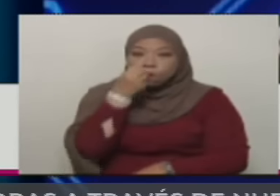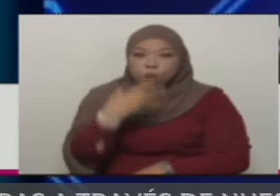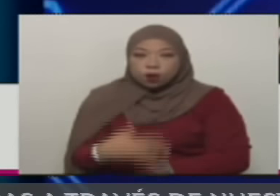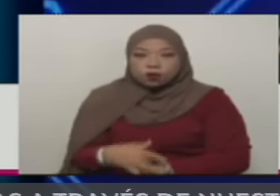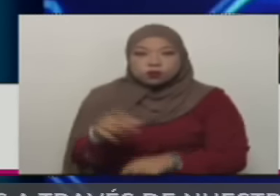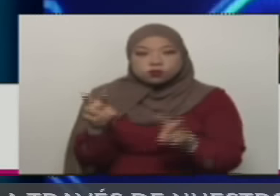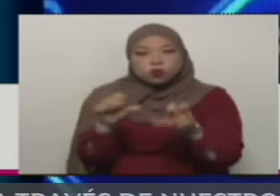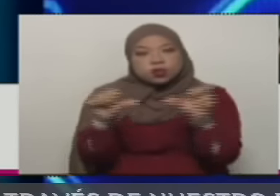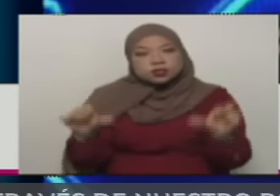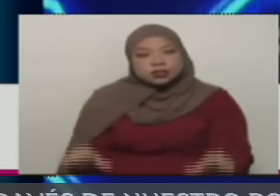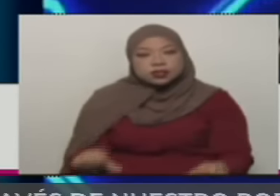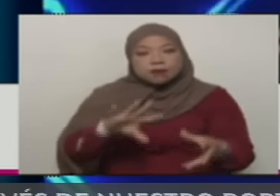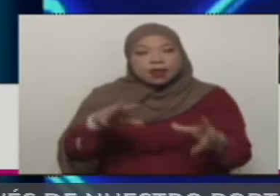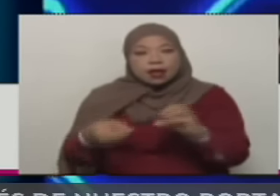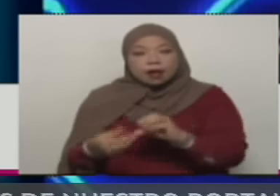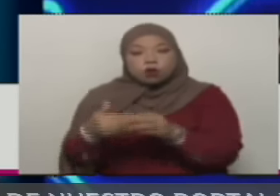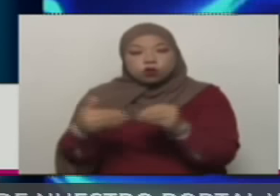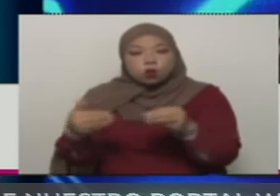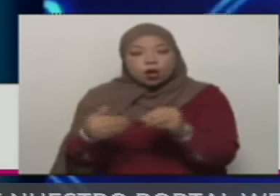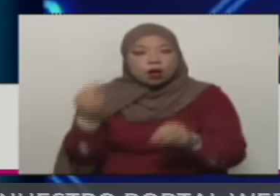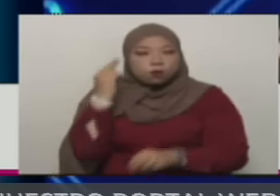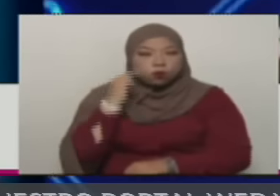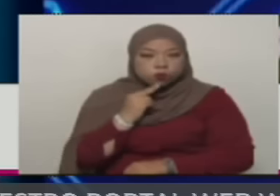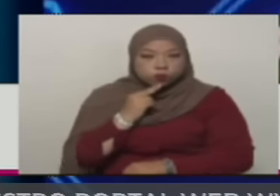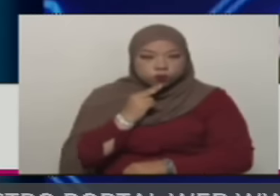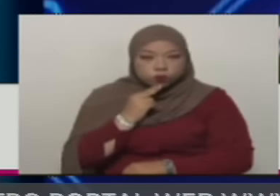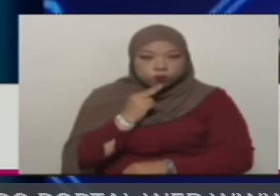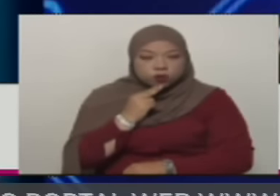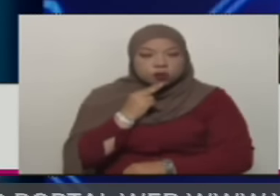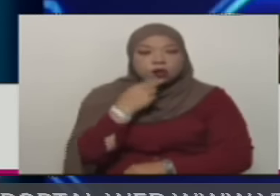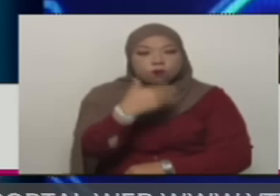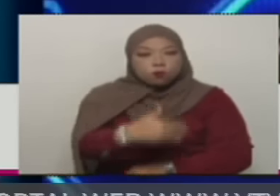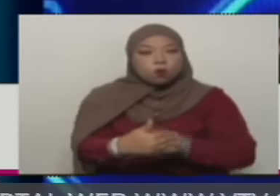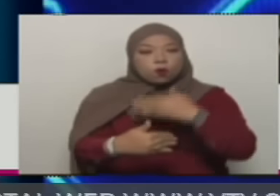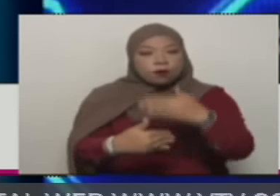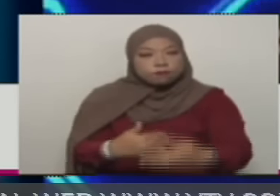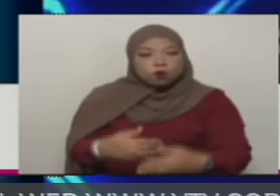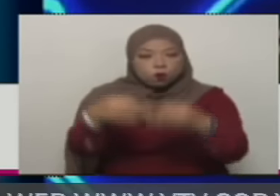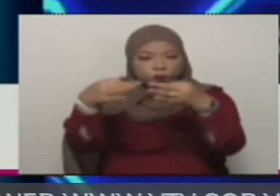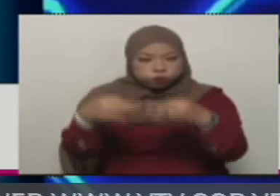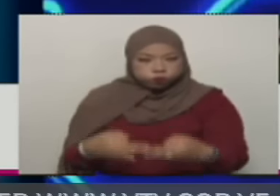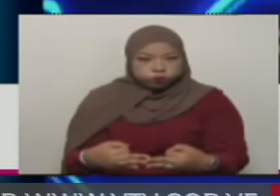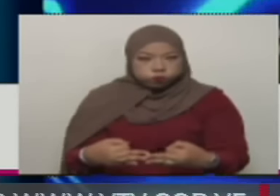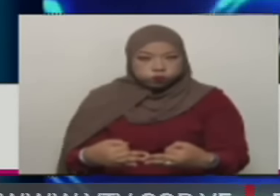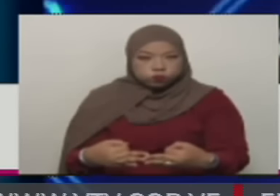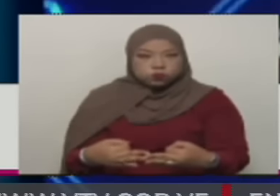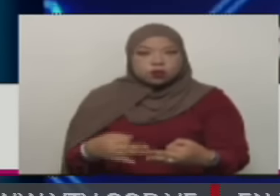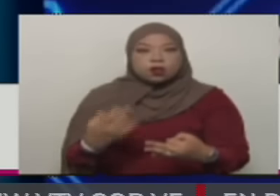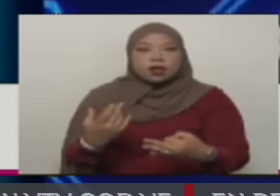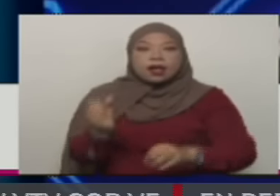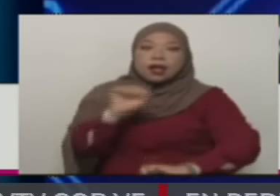nuevo sistema cambiario y consolidando de manera muy robusta, que se vaya